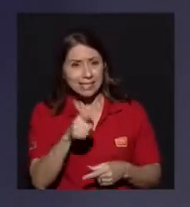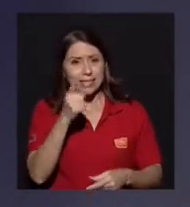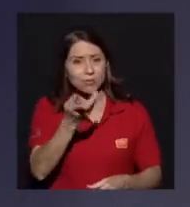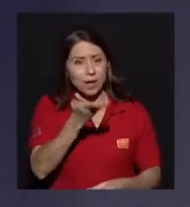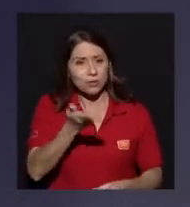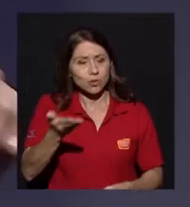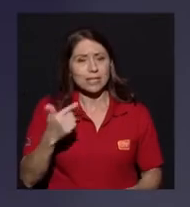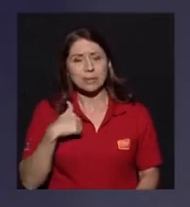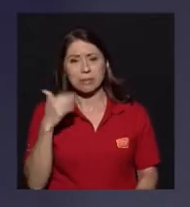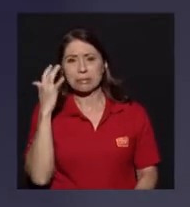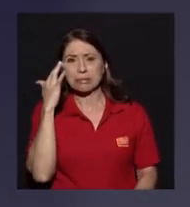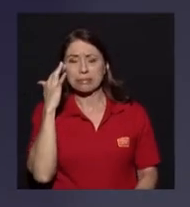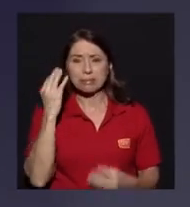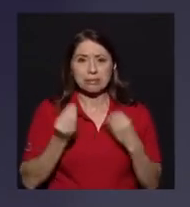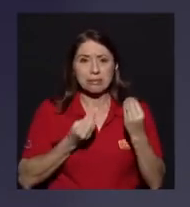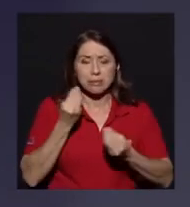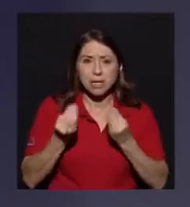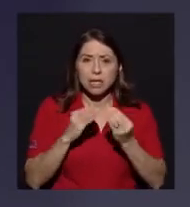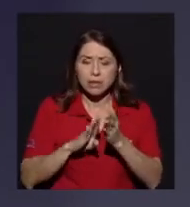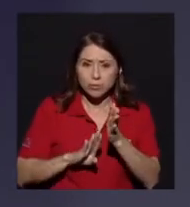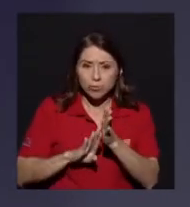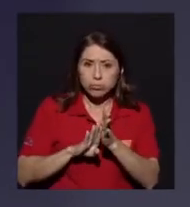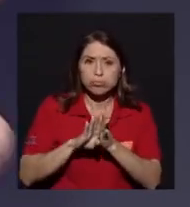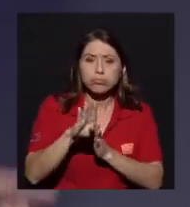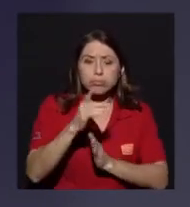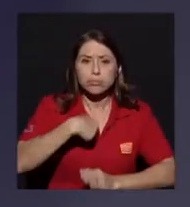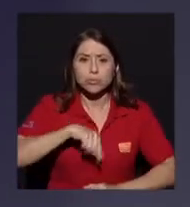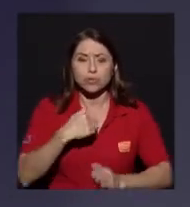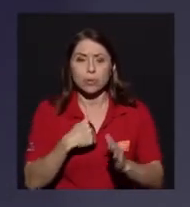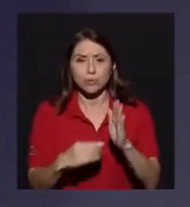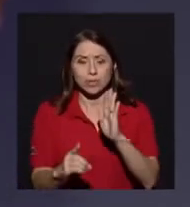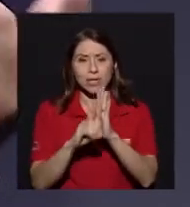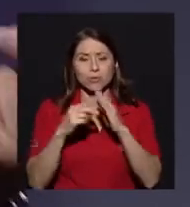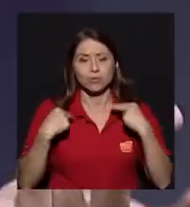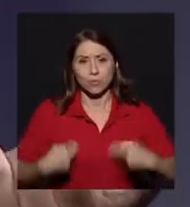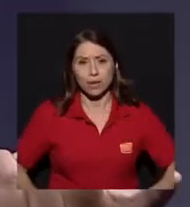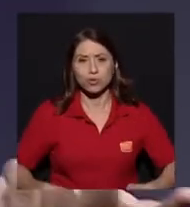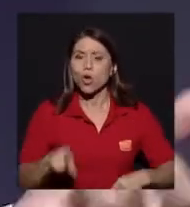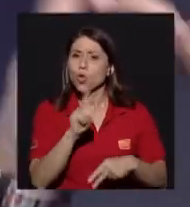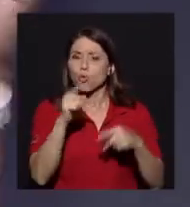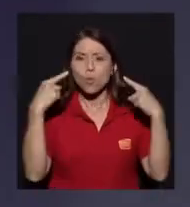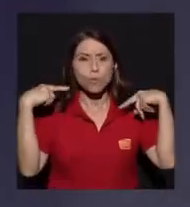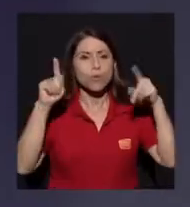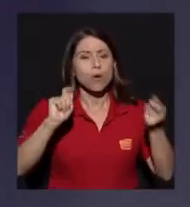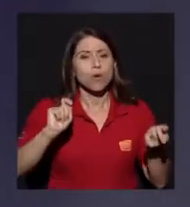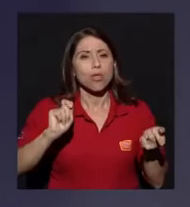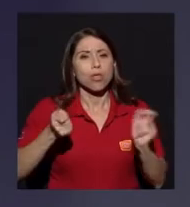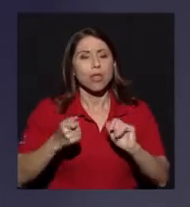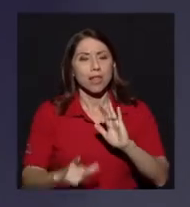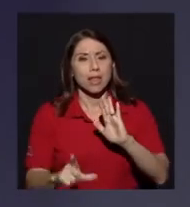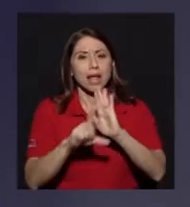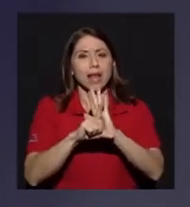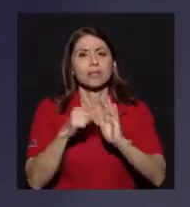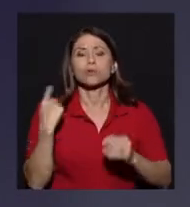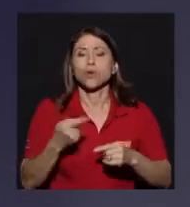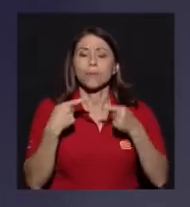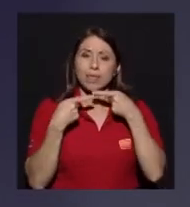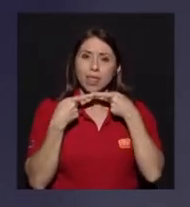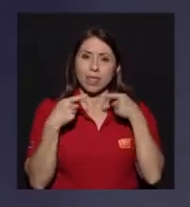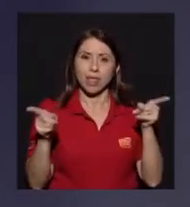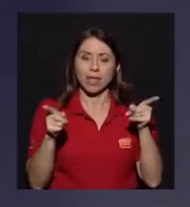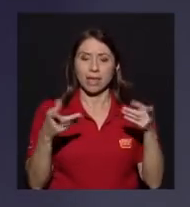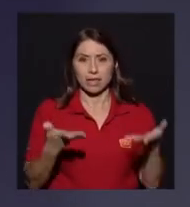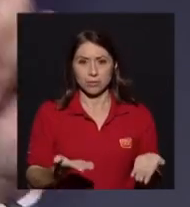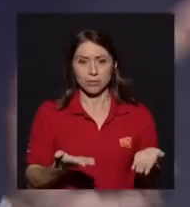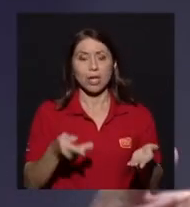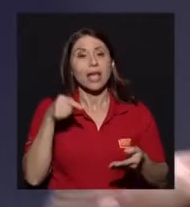que me preocupa del avance que hemos tenido en materia de derechos humanos que no hemos logrado modificaciones legales sino únicamente a nivel de decretos y esto